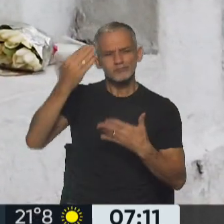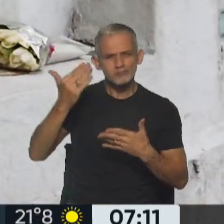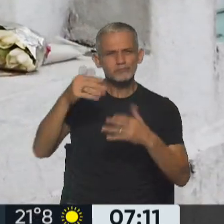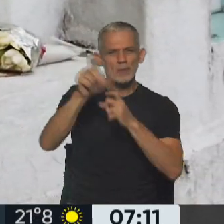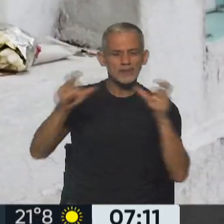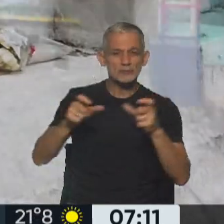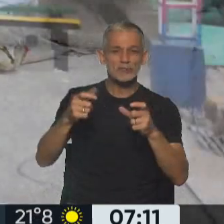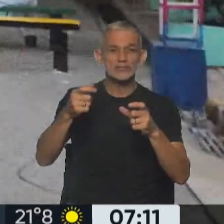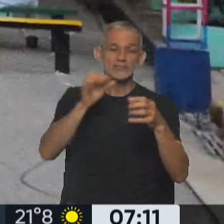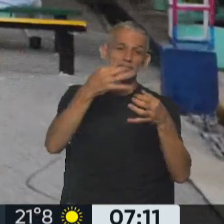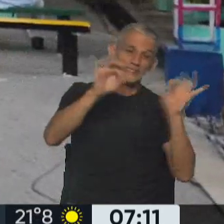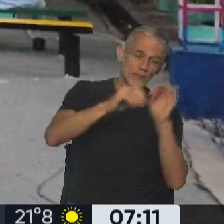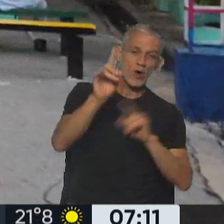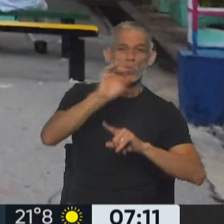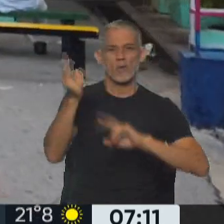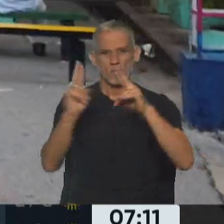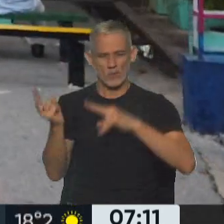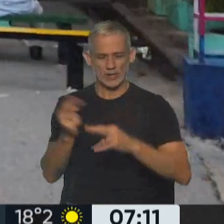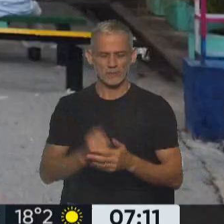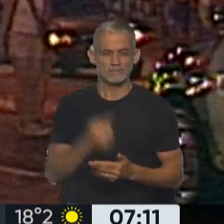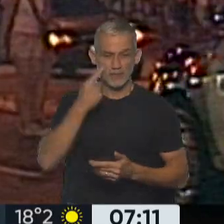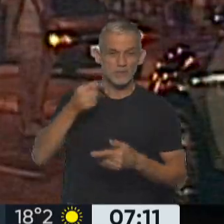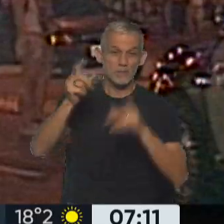heridos. Los testimonios de los sobrevivientes.